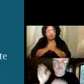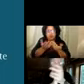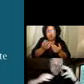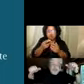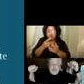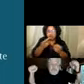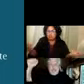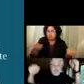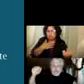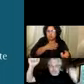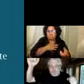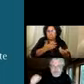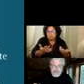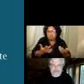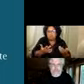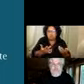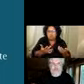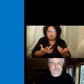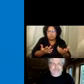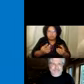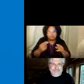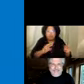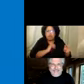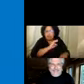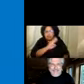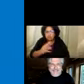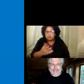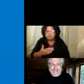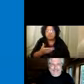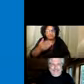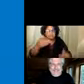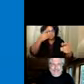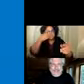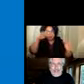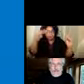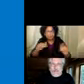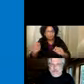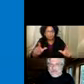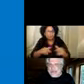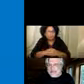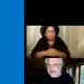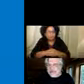información válida. Por favor, busque sus recursos. Úselos. Próxima página.